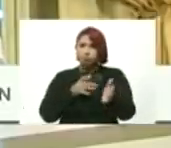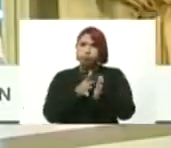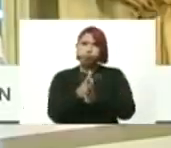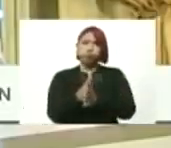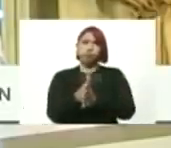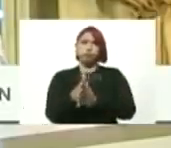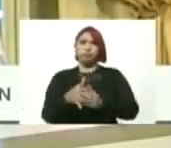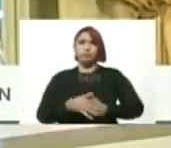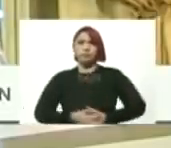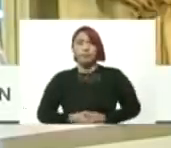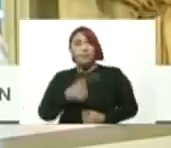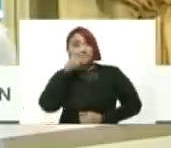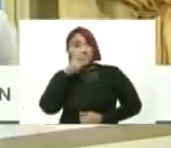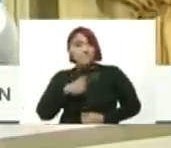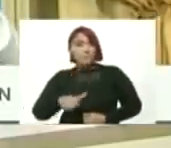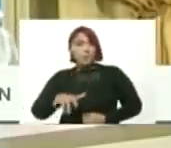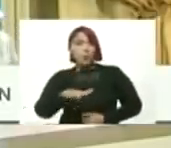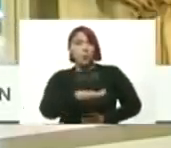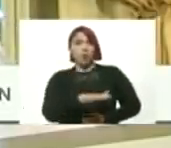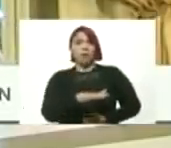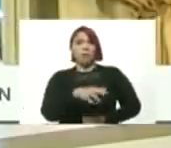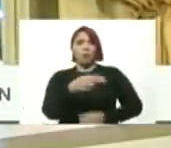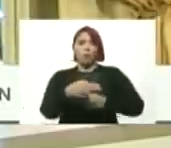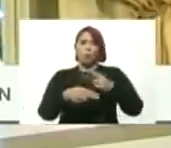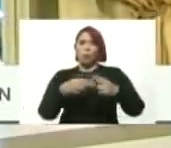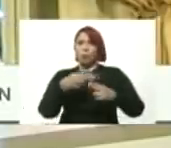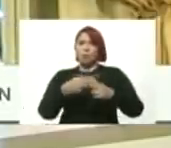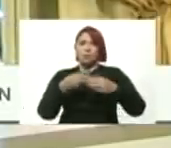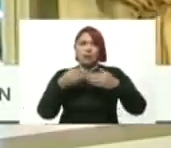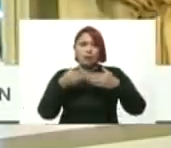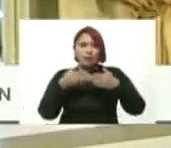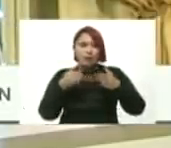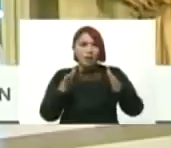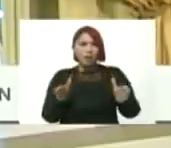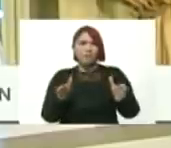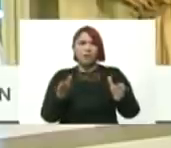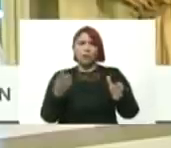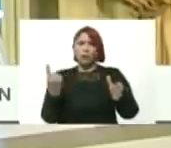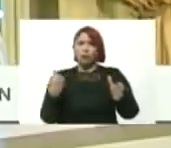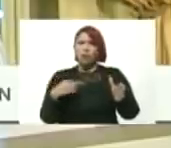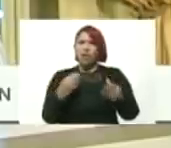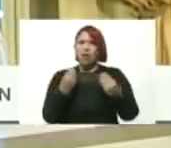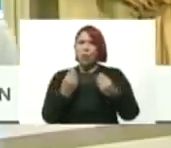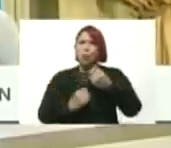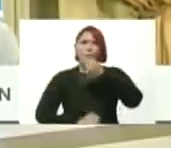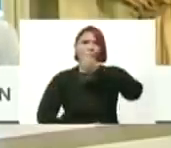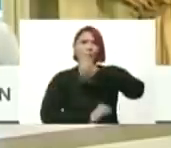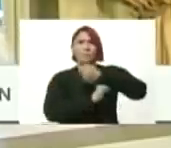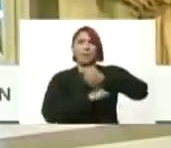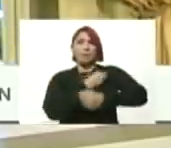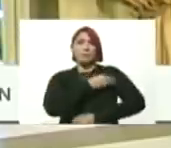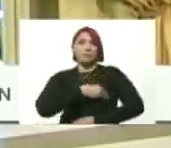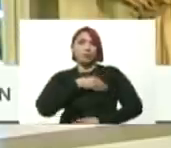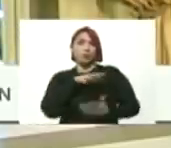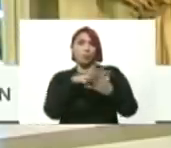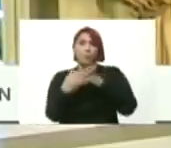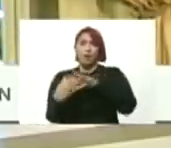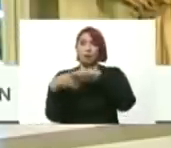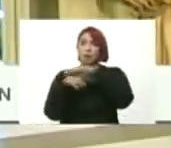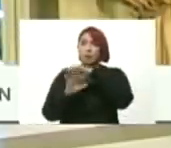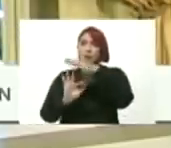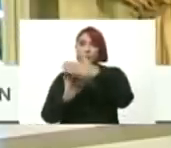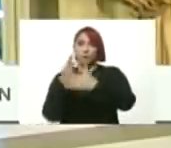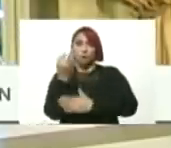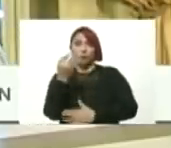del pueblo universal abierto que tenga como base la misión barrio adentro fundada por el comandante